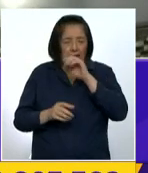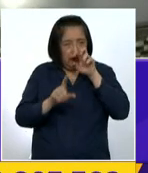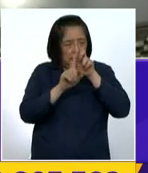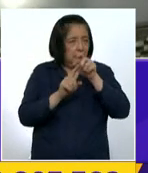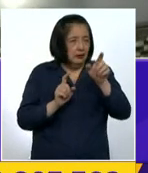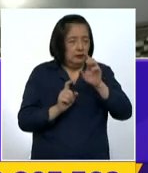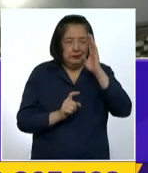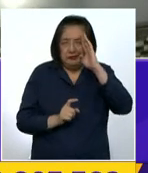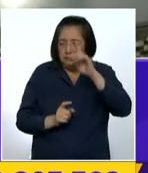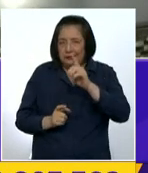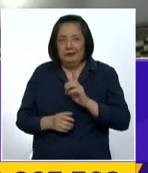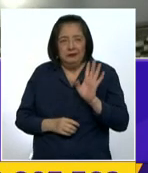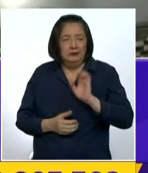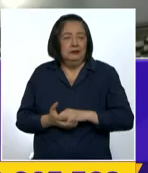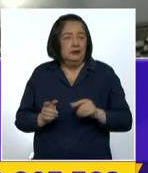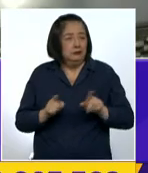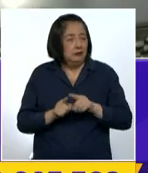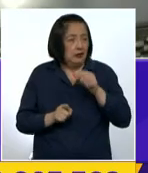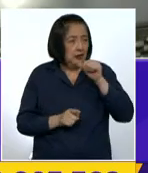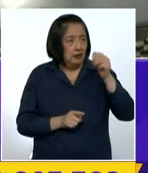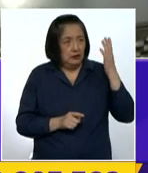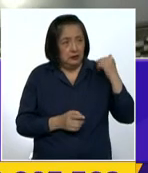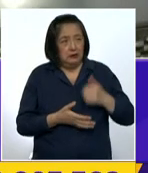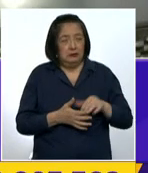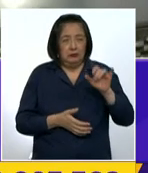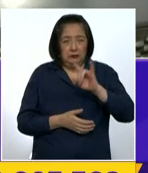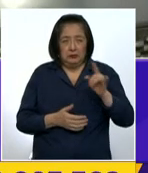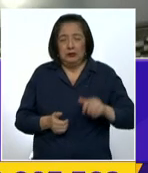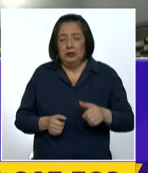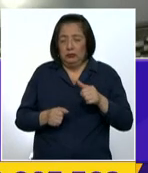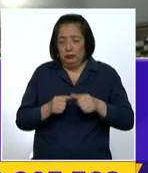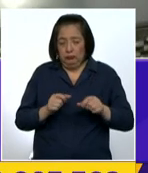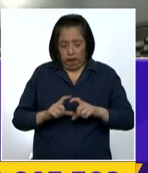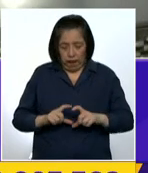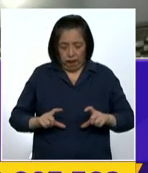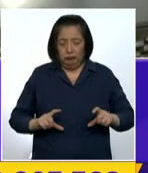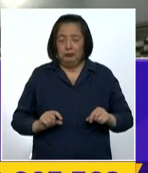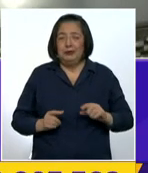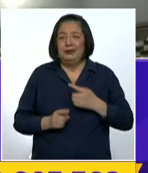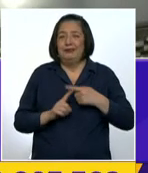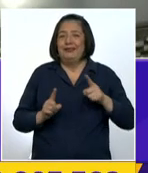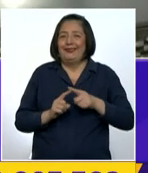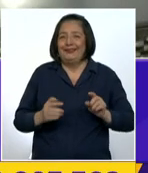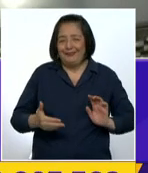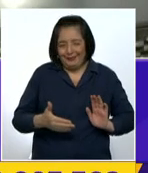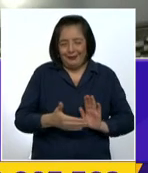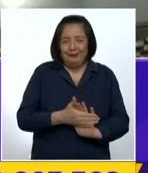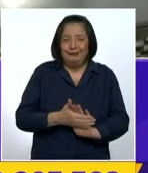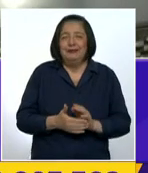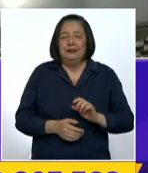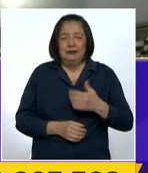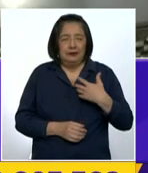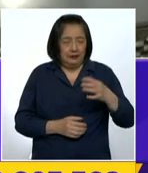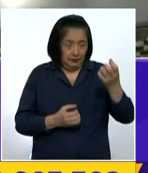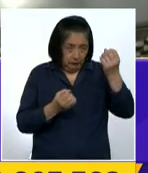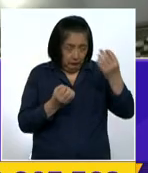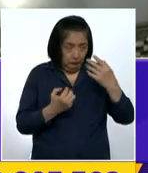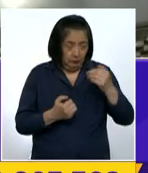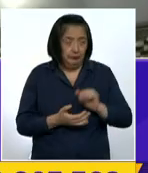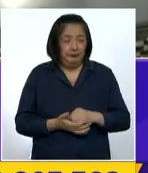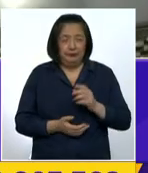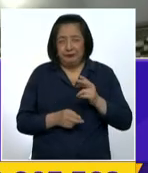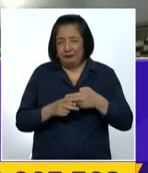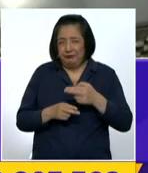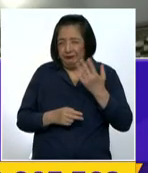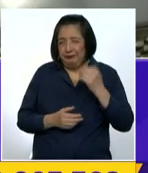a la policía, ¿no? Además, ayer también habrían utilizado placas distintas, que también es información que hemos recibido hace